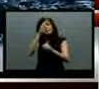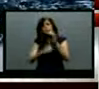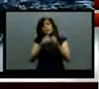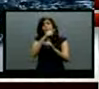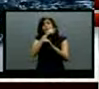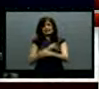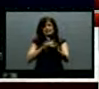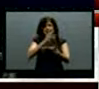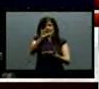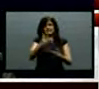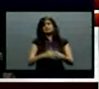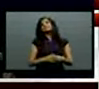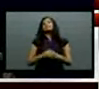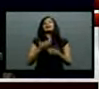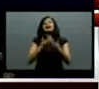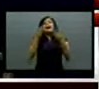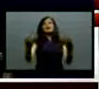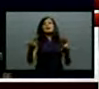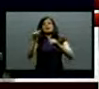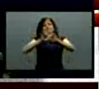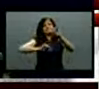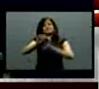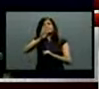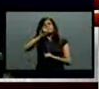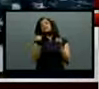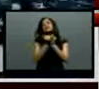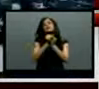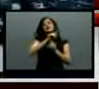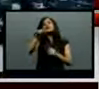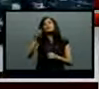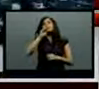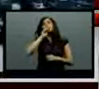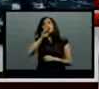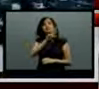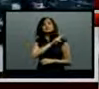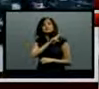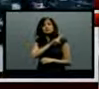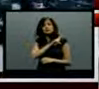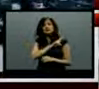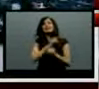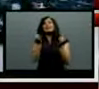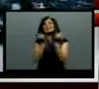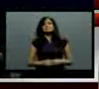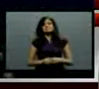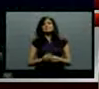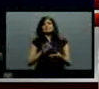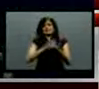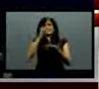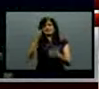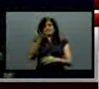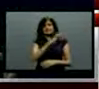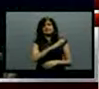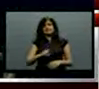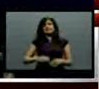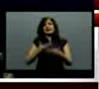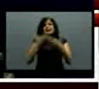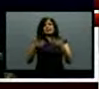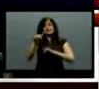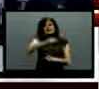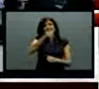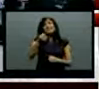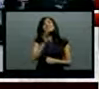por ejemplo es alguien que está en el equipo del doctor Mancera, pues haya cometido fraude y le haya robado a los niños hasta en uniformes escolares,